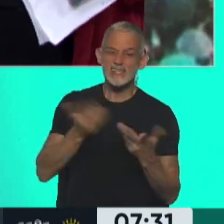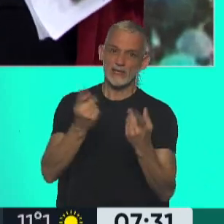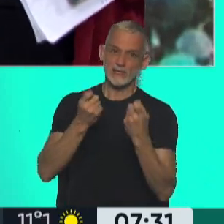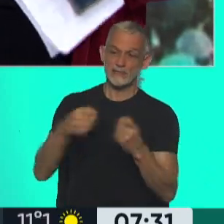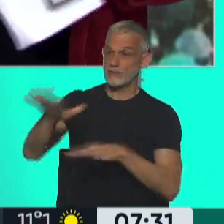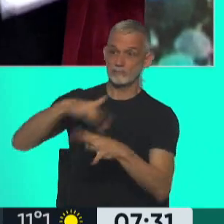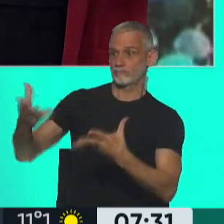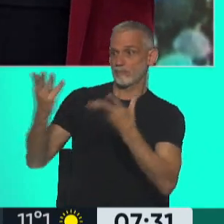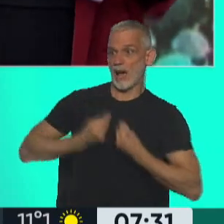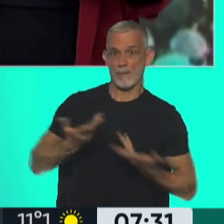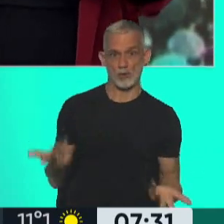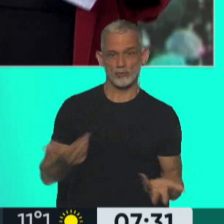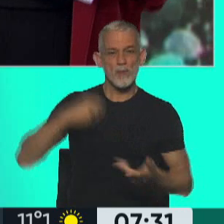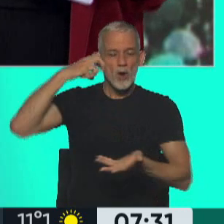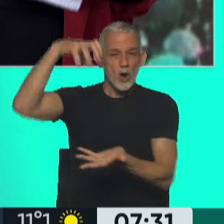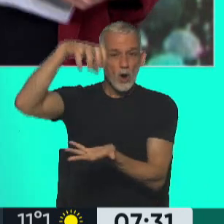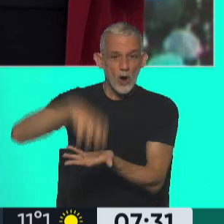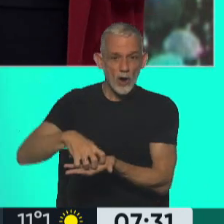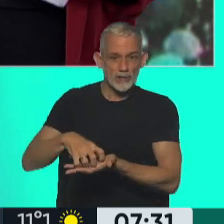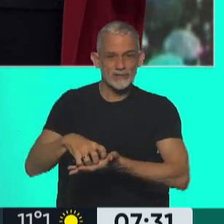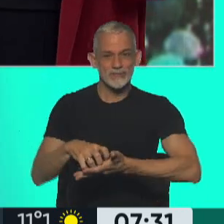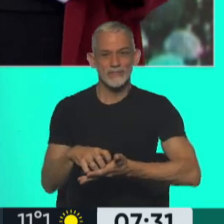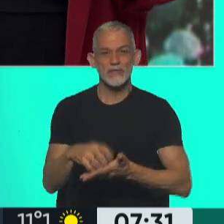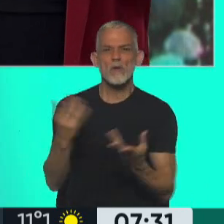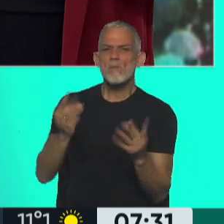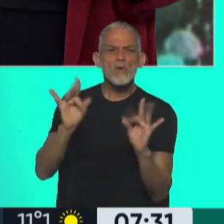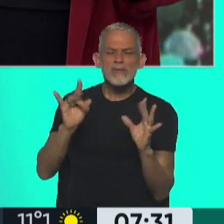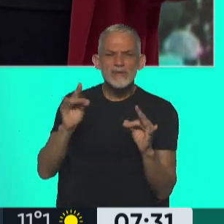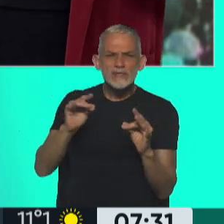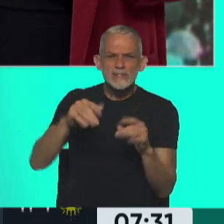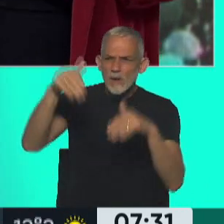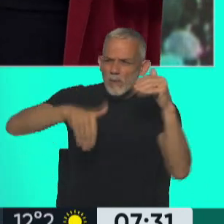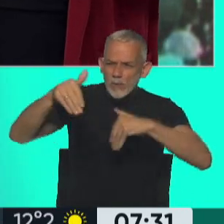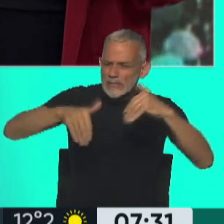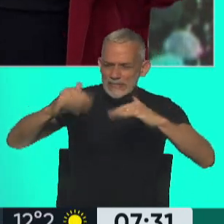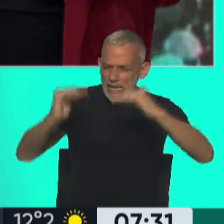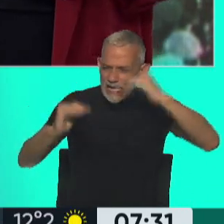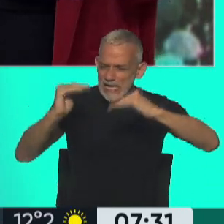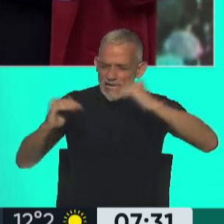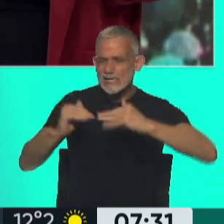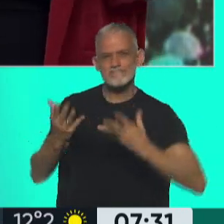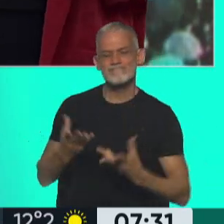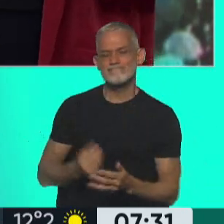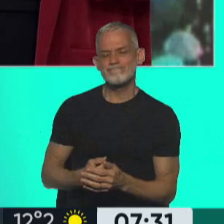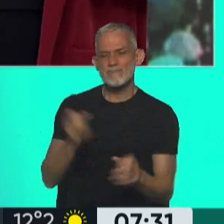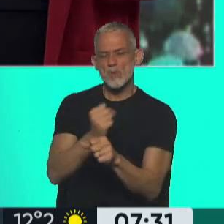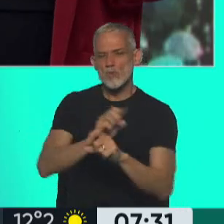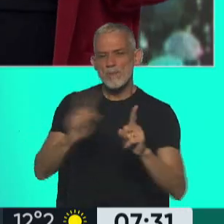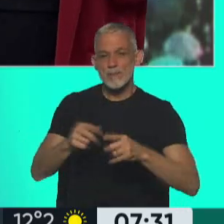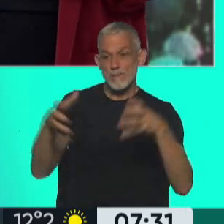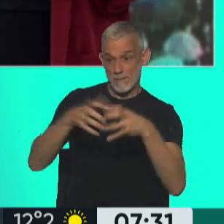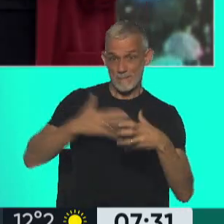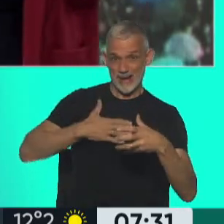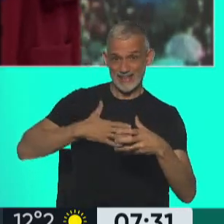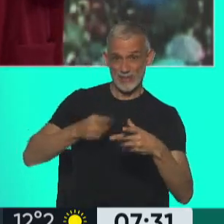apoyo popular, porque en el Congreso le es muy difícil conseguir los avales. Su partido,